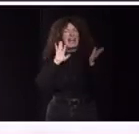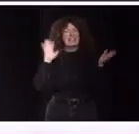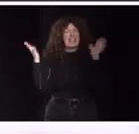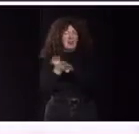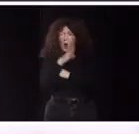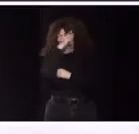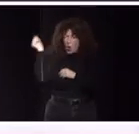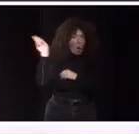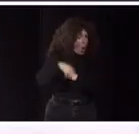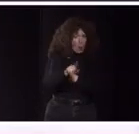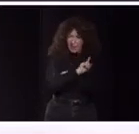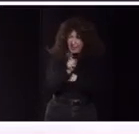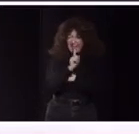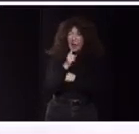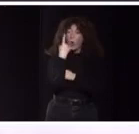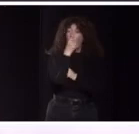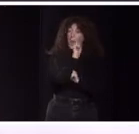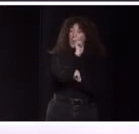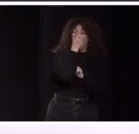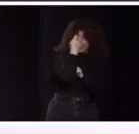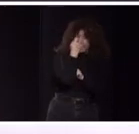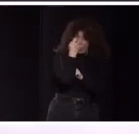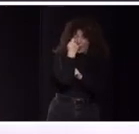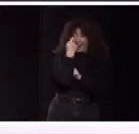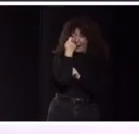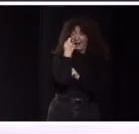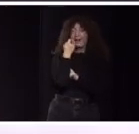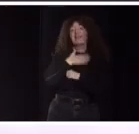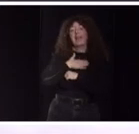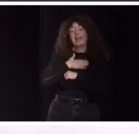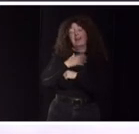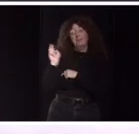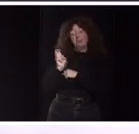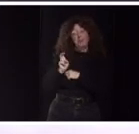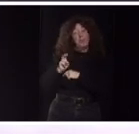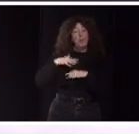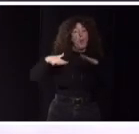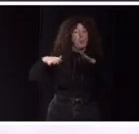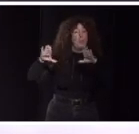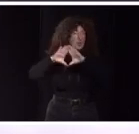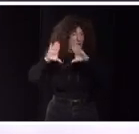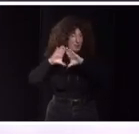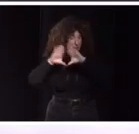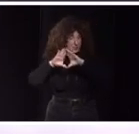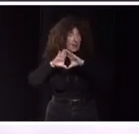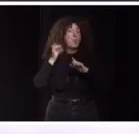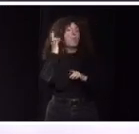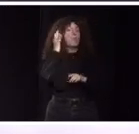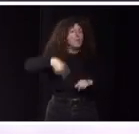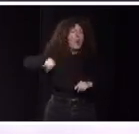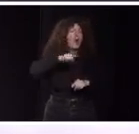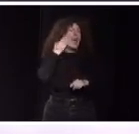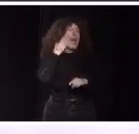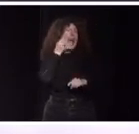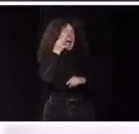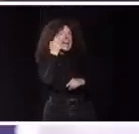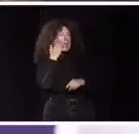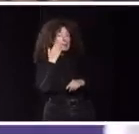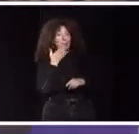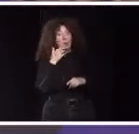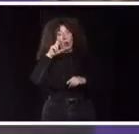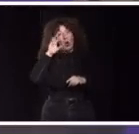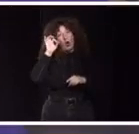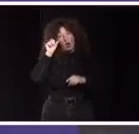nunca de que cada victoria que ha puesto encima de la mesa el movimiento feminista, las mujeres racializadas, pensad en Rosa